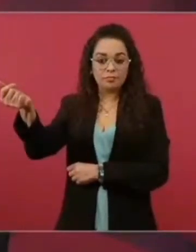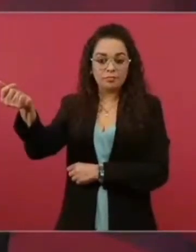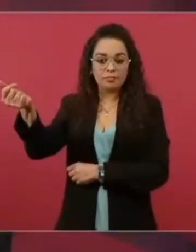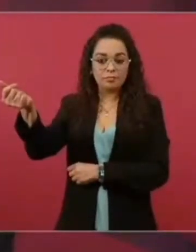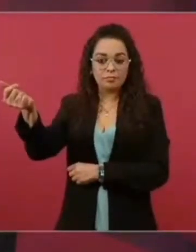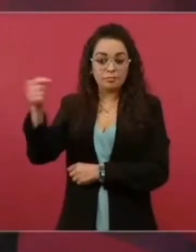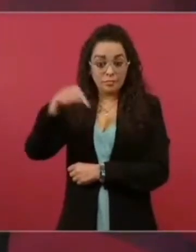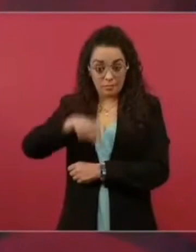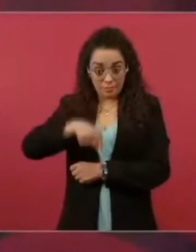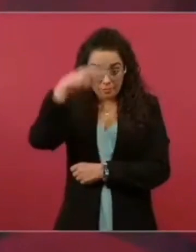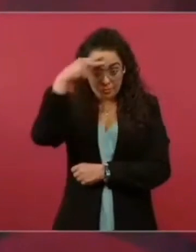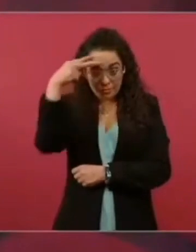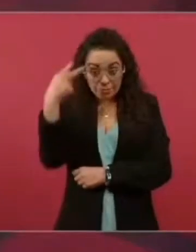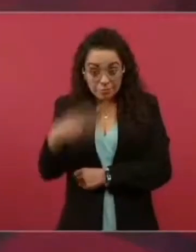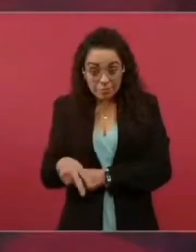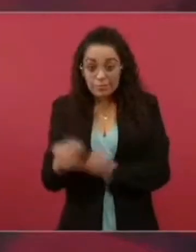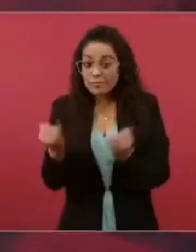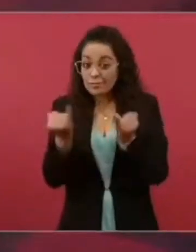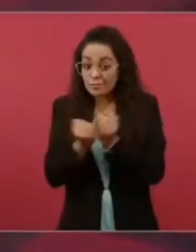Eso aquí en México